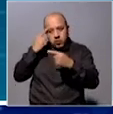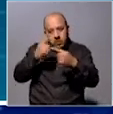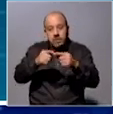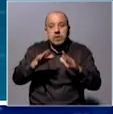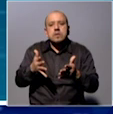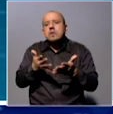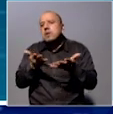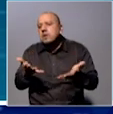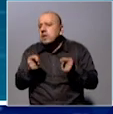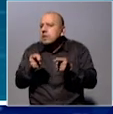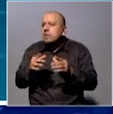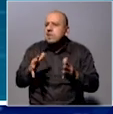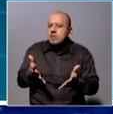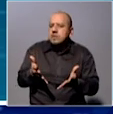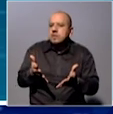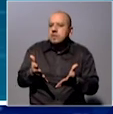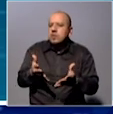¿y ahora? ¿Y esto?